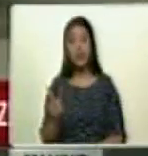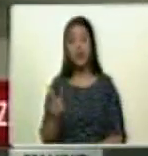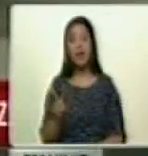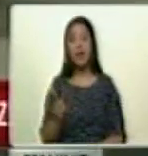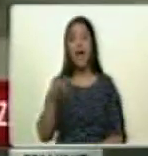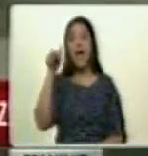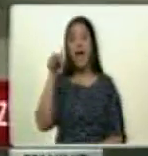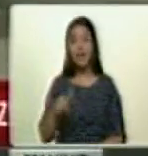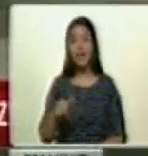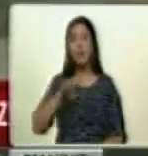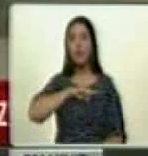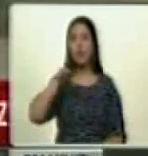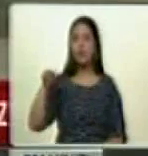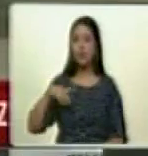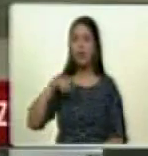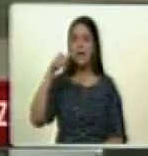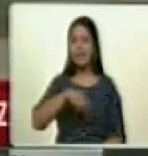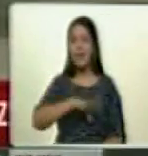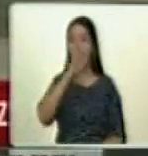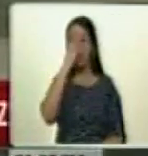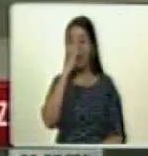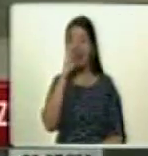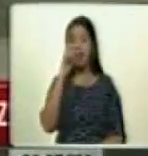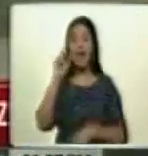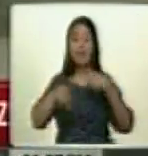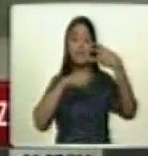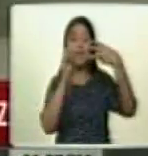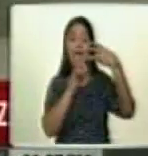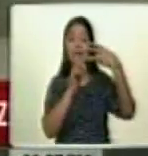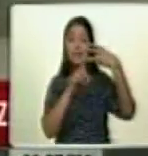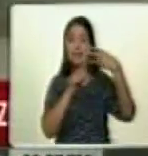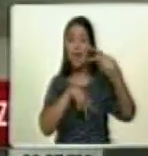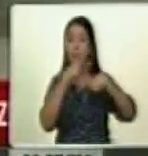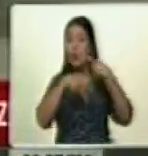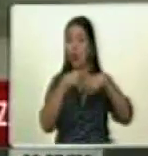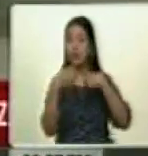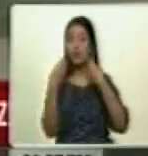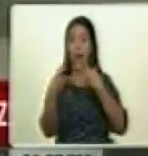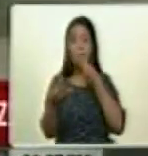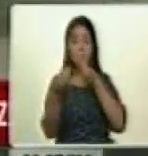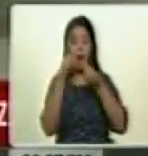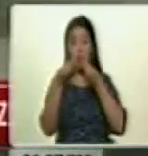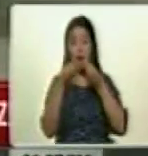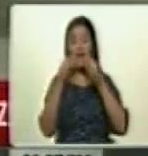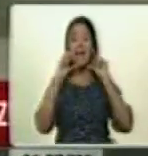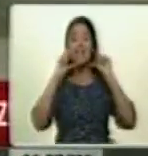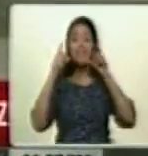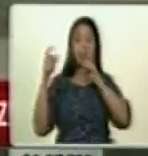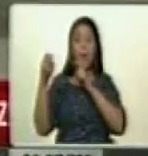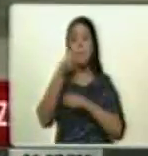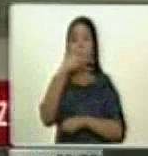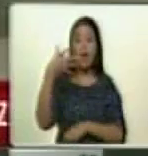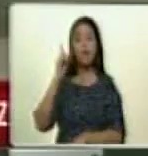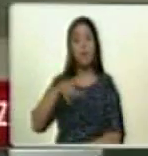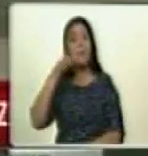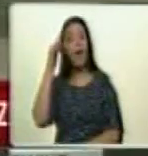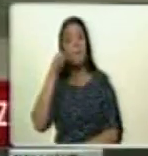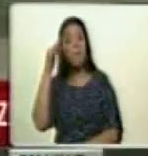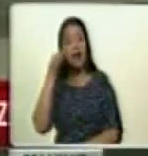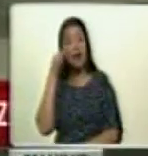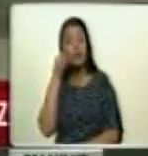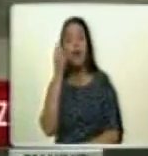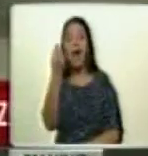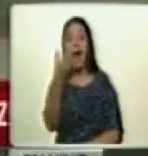nosotros ocupamos en Barinas el tercer lugar en producción para el consumo, maíz blanco y maíz amarillo. Y en